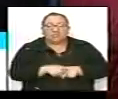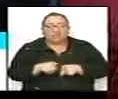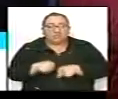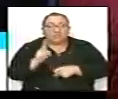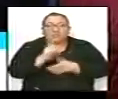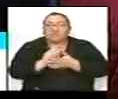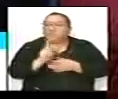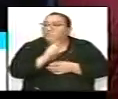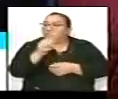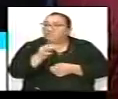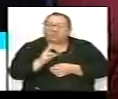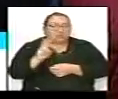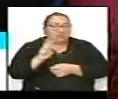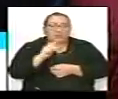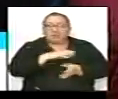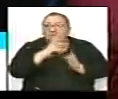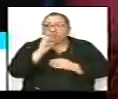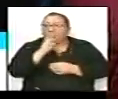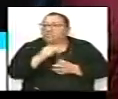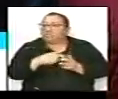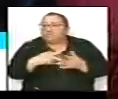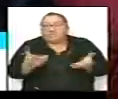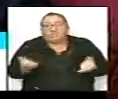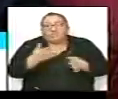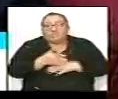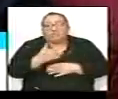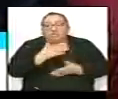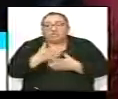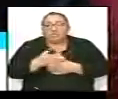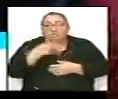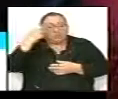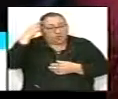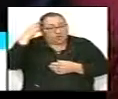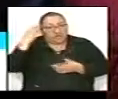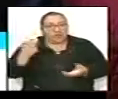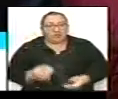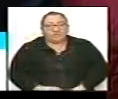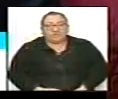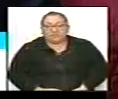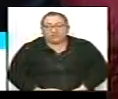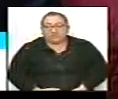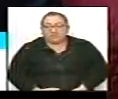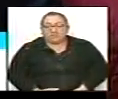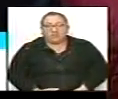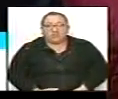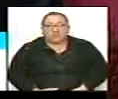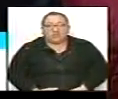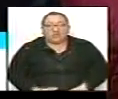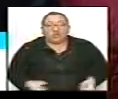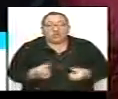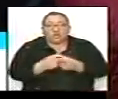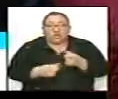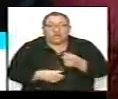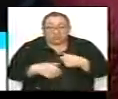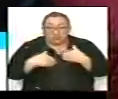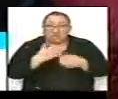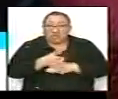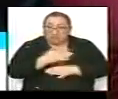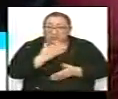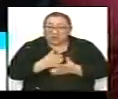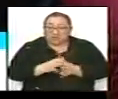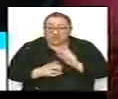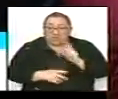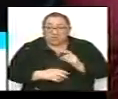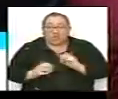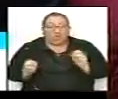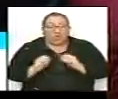mes no fue verde, sino rojo, vamos a entrar en una crisis política. Entonces pregunto, ¿los parlamentarios están dispuestos a entrar en esa crisis política